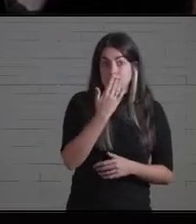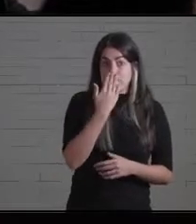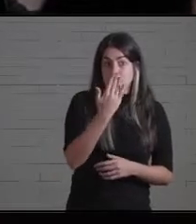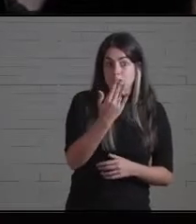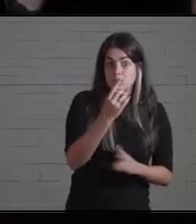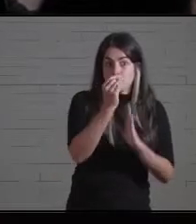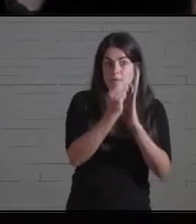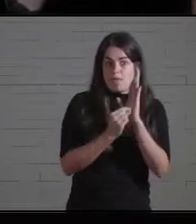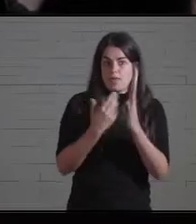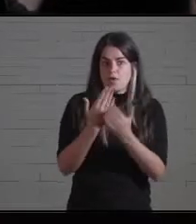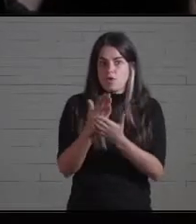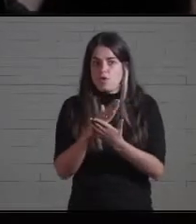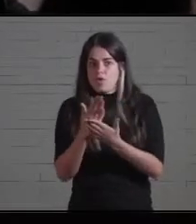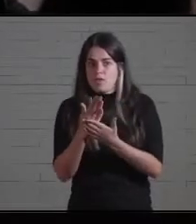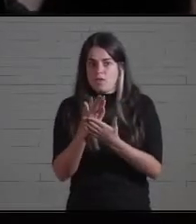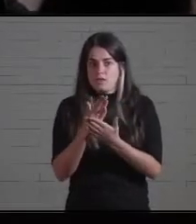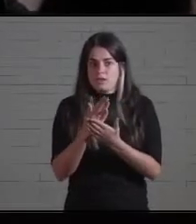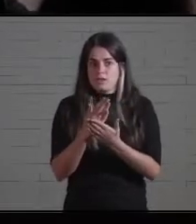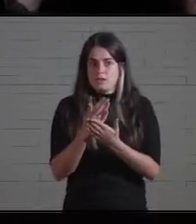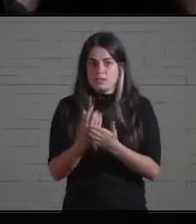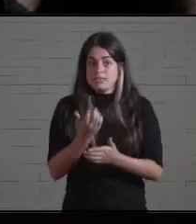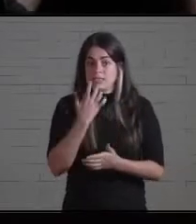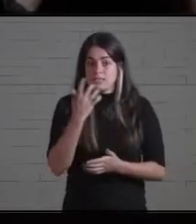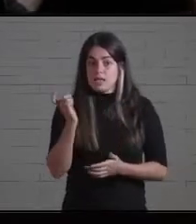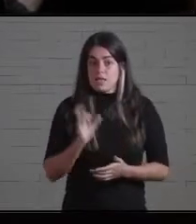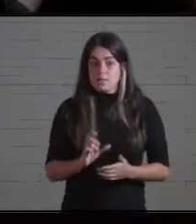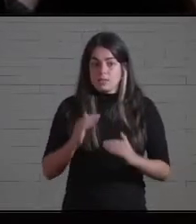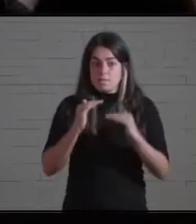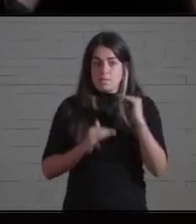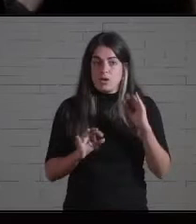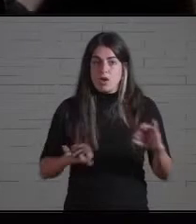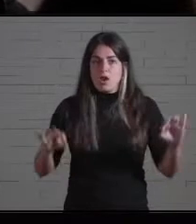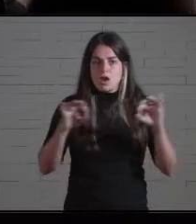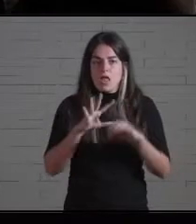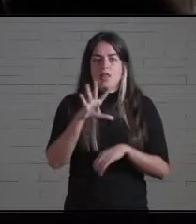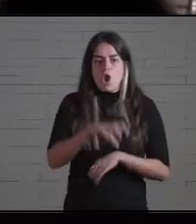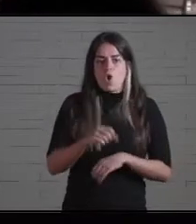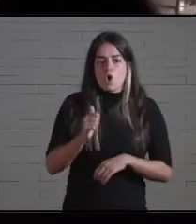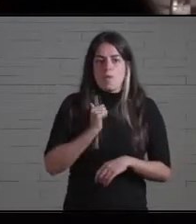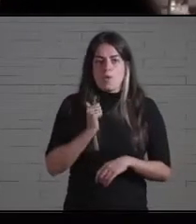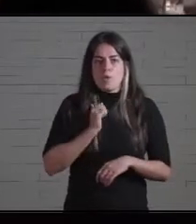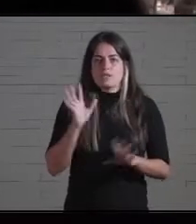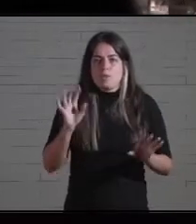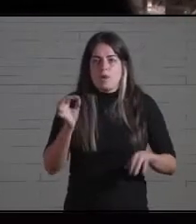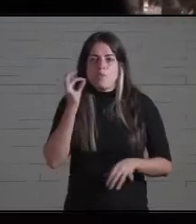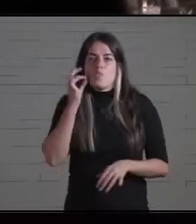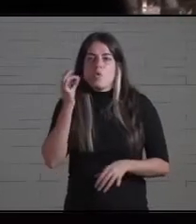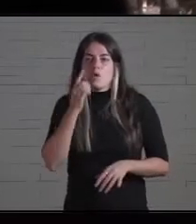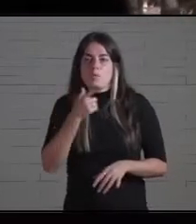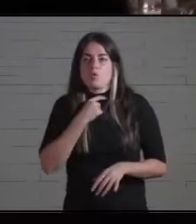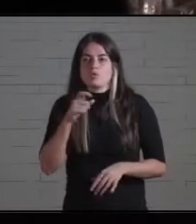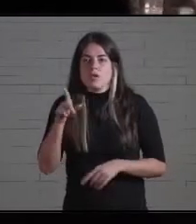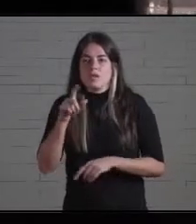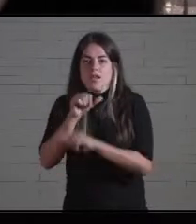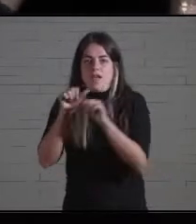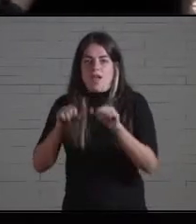medidas de conciliación que no reducen sus ingresos, que bueno, que muchas mujeres también nos gustaría poder hacerlo así,